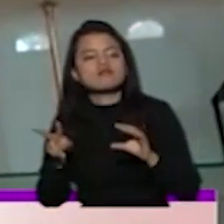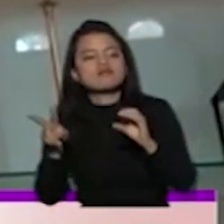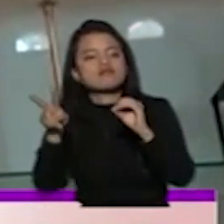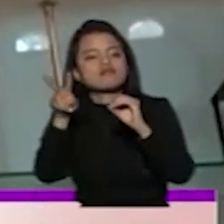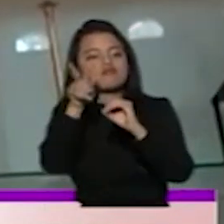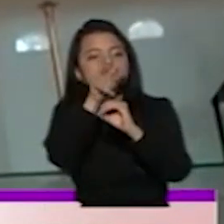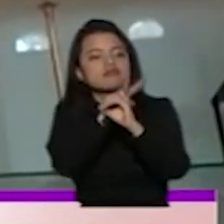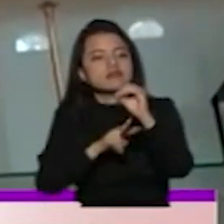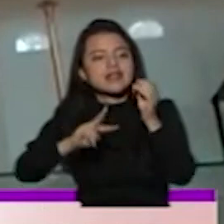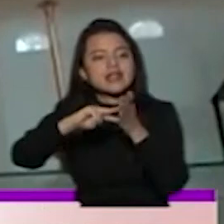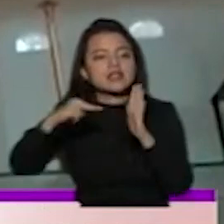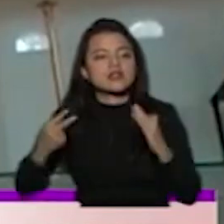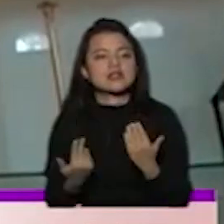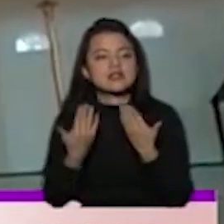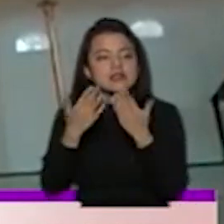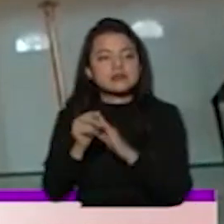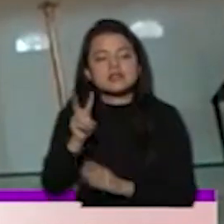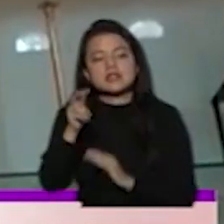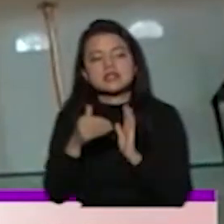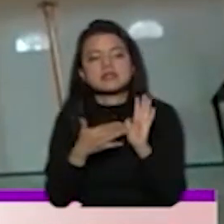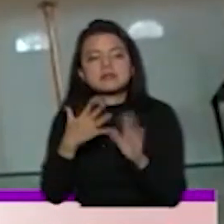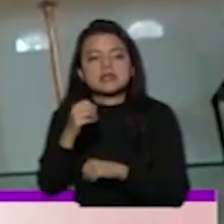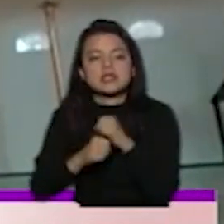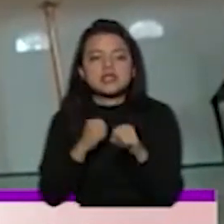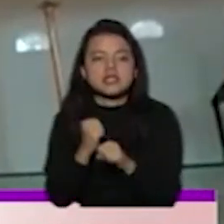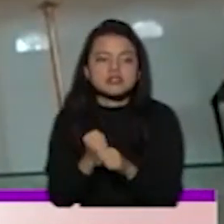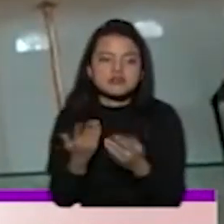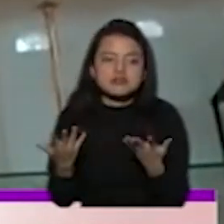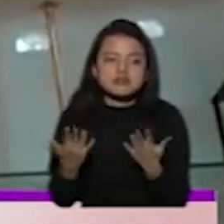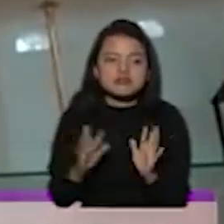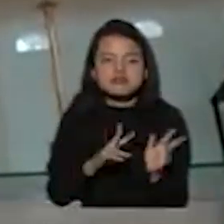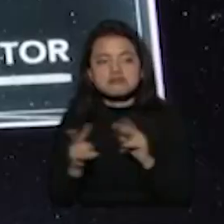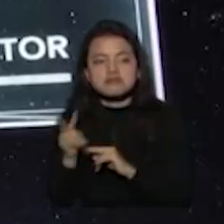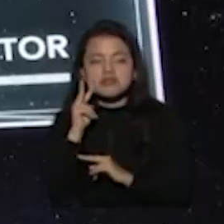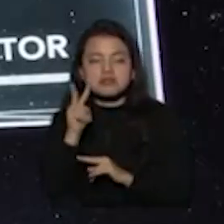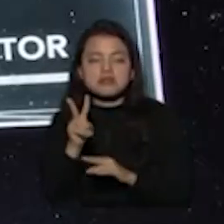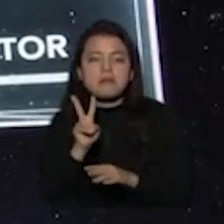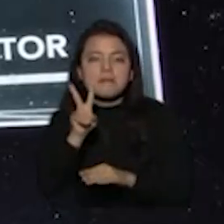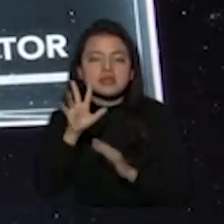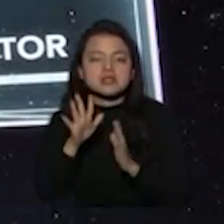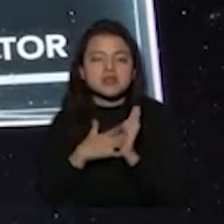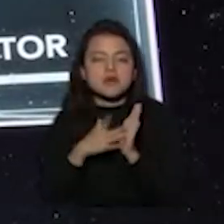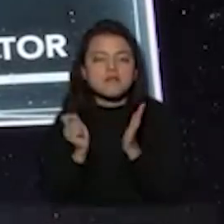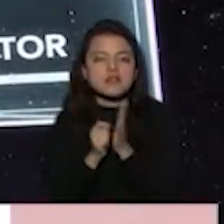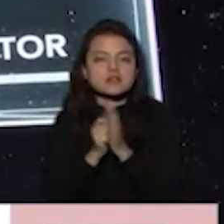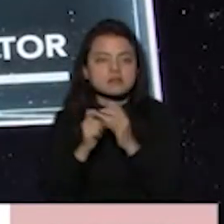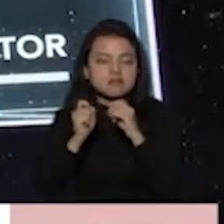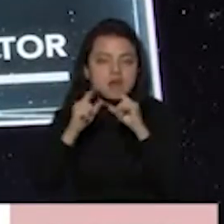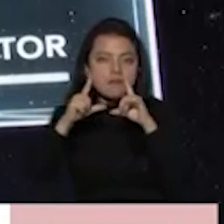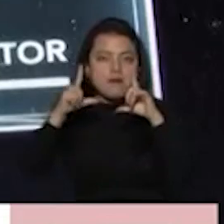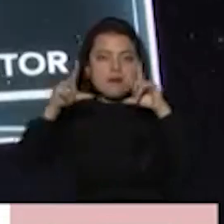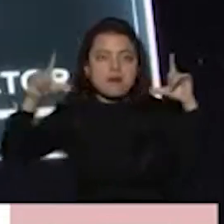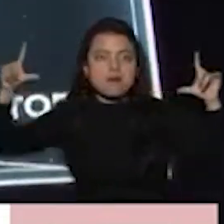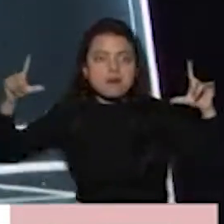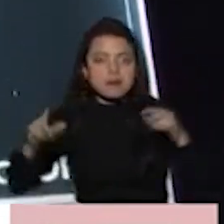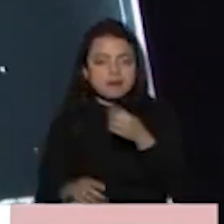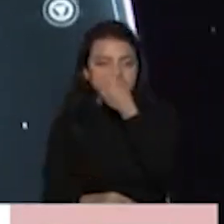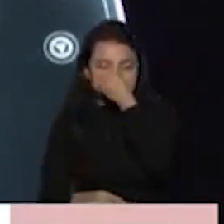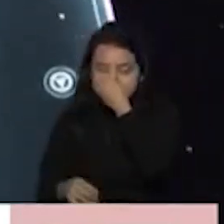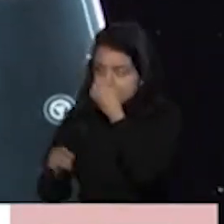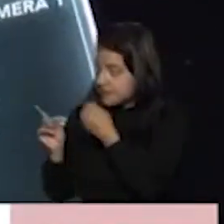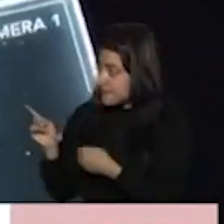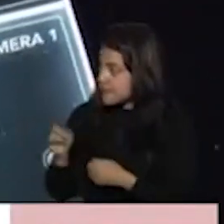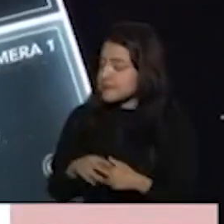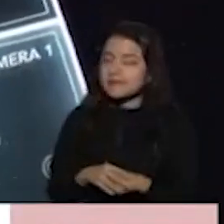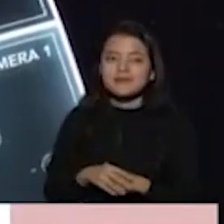about 70,000 years. So we're looking 25 times further away than that. Según los científicos, se cree que todos los sistemas